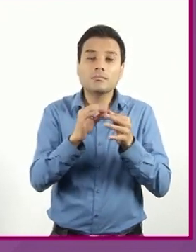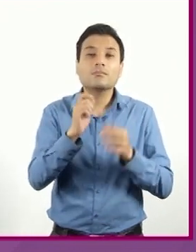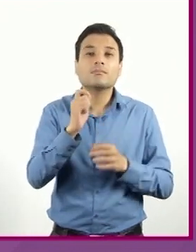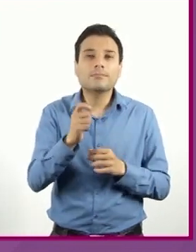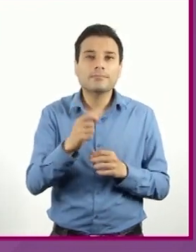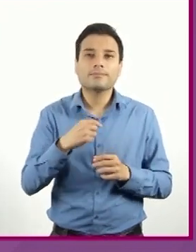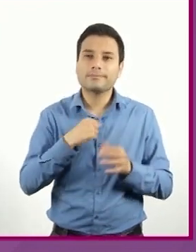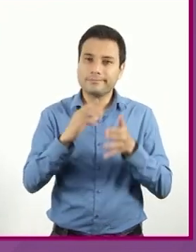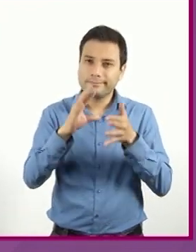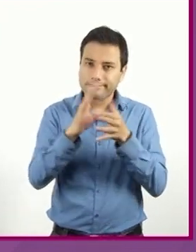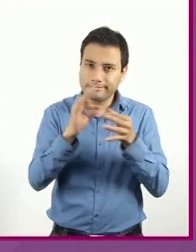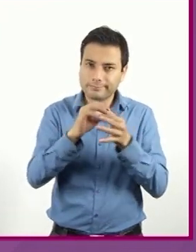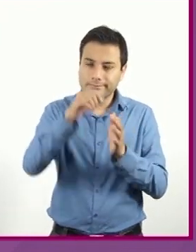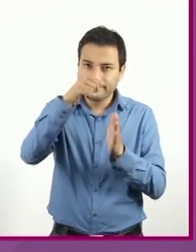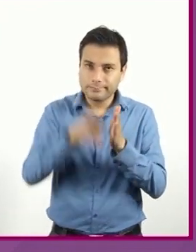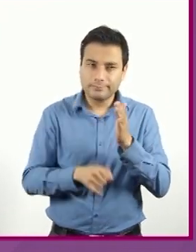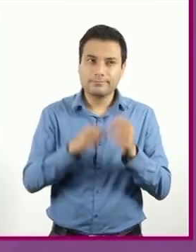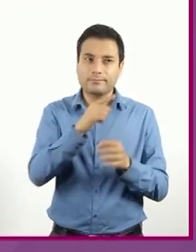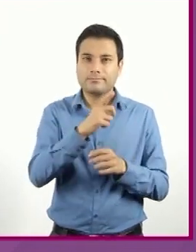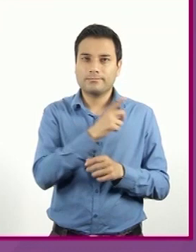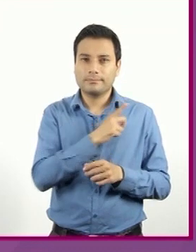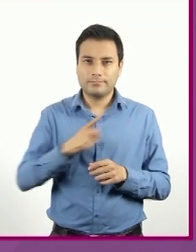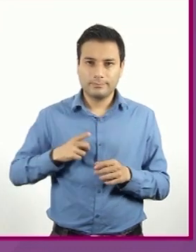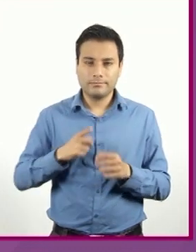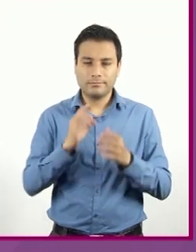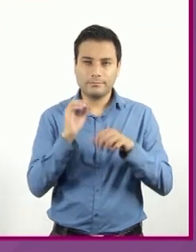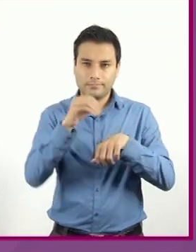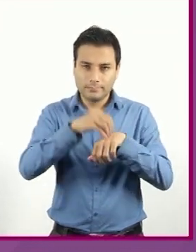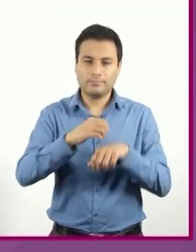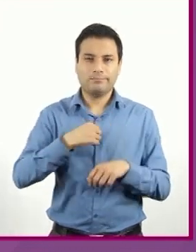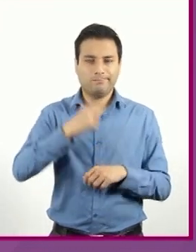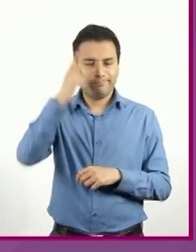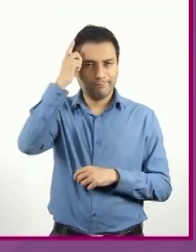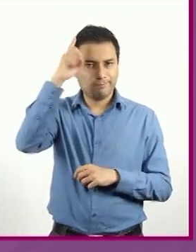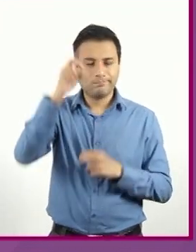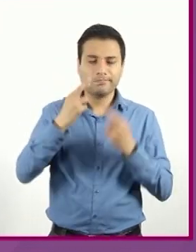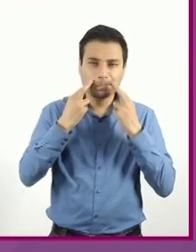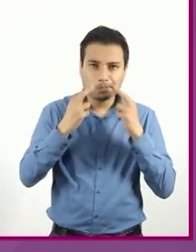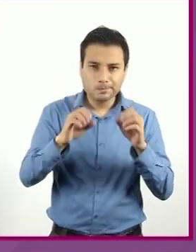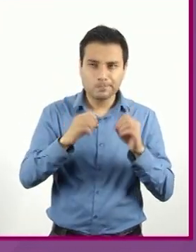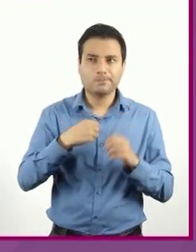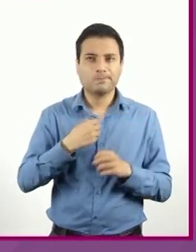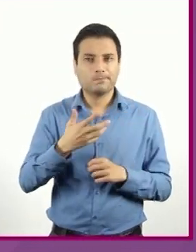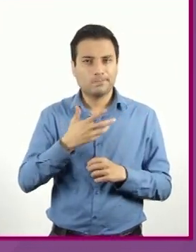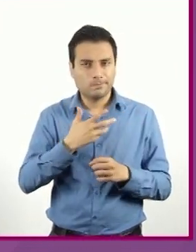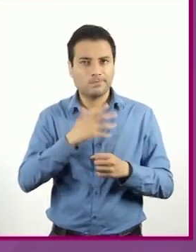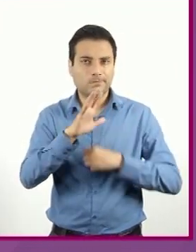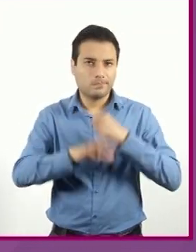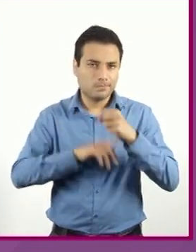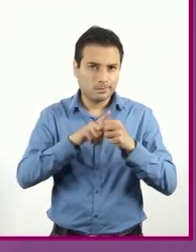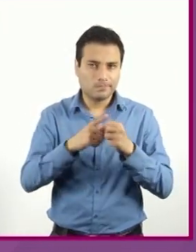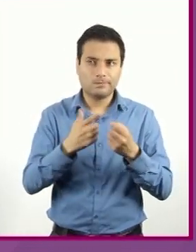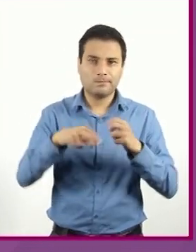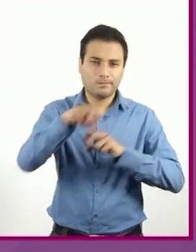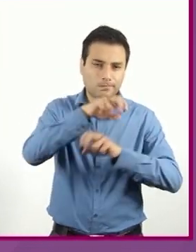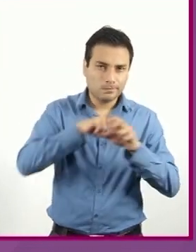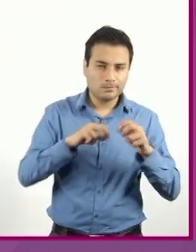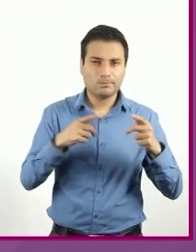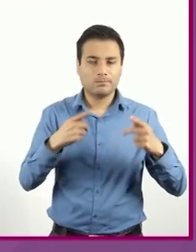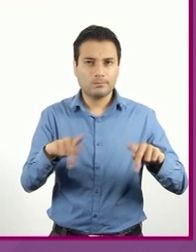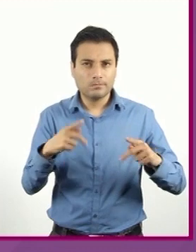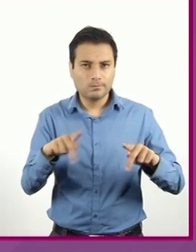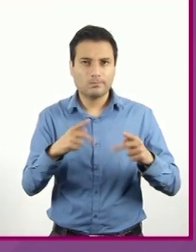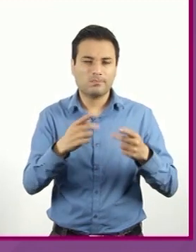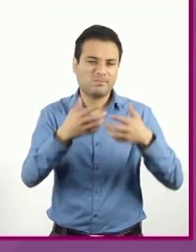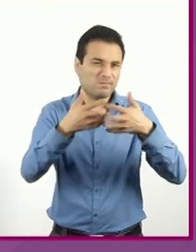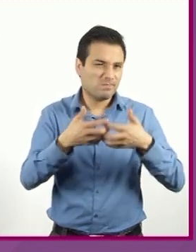con detalle. Él debió anotar que es propietario de un rancho donde se dedica a la crianza y comercio de ganado en gran escala,